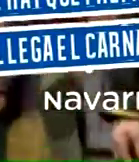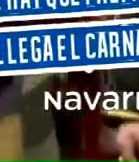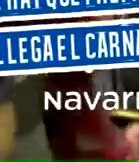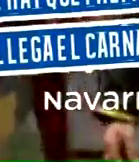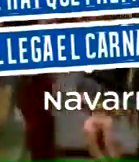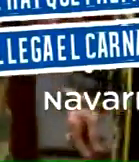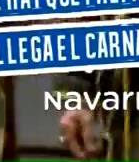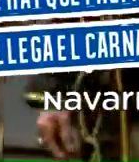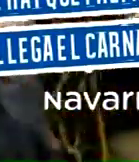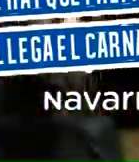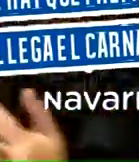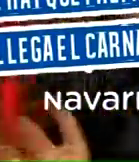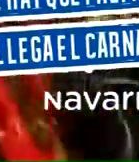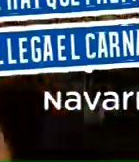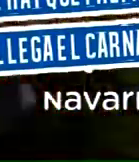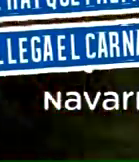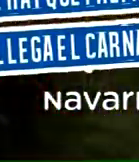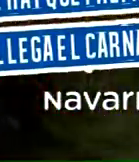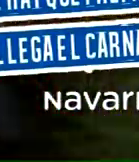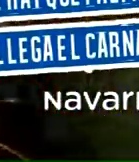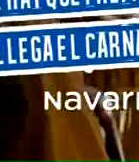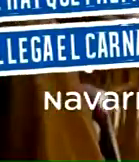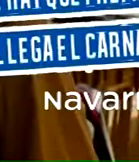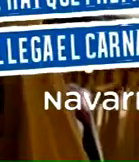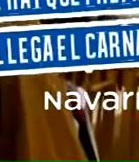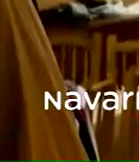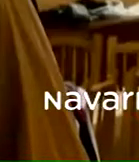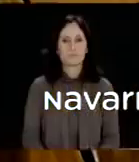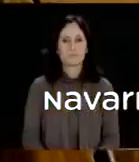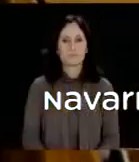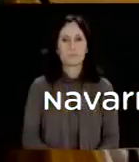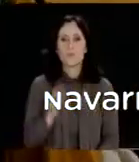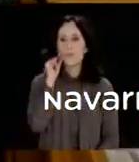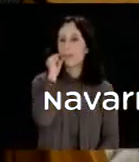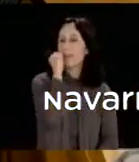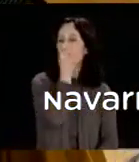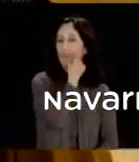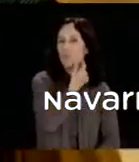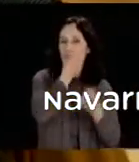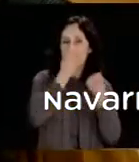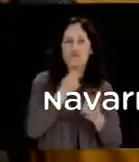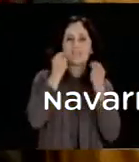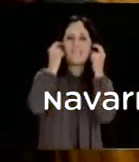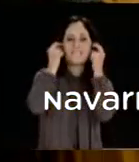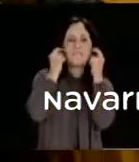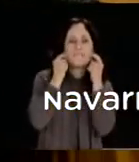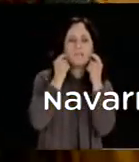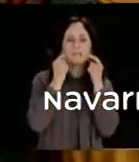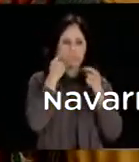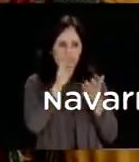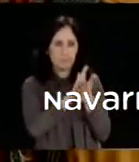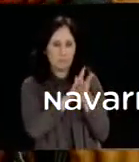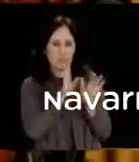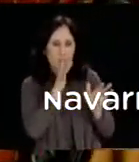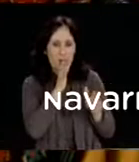Píntame un bigote fuerte, grande. Vamos con las patillas, ¿vale? ¿Patillas? Vale. Tranquilo, que anchas. Ya vamos, ya. No, es con